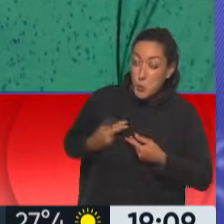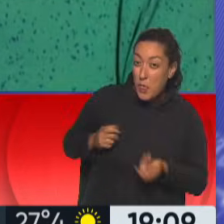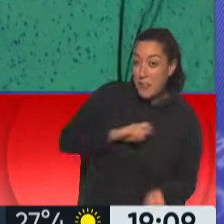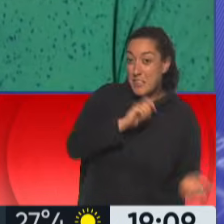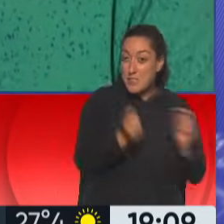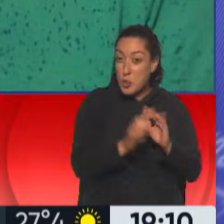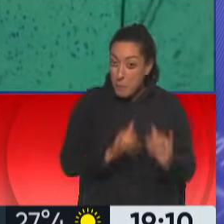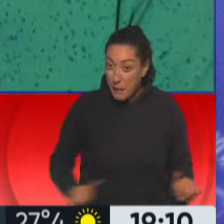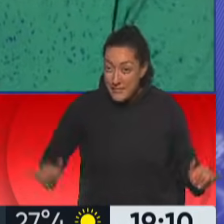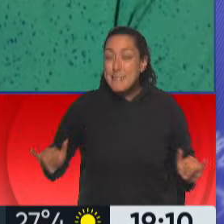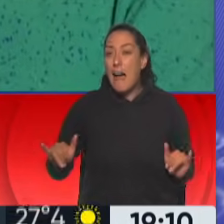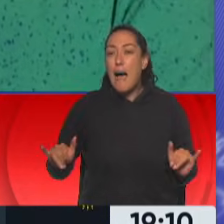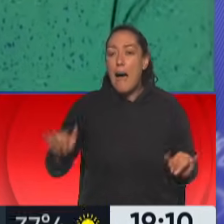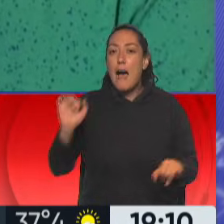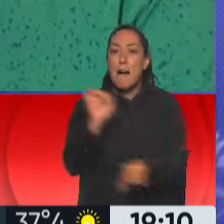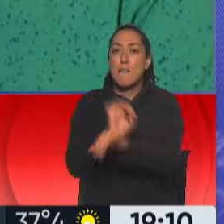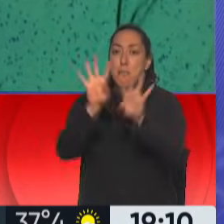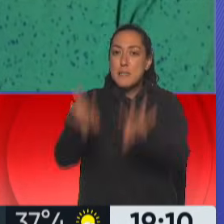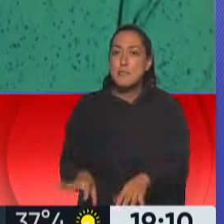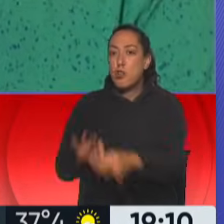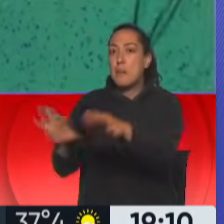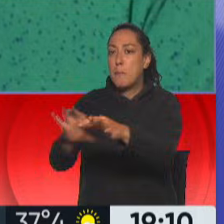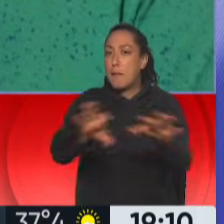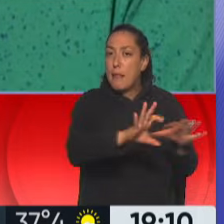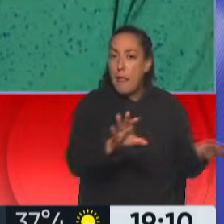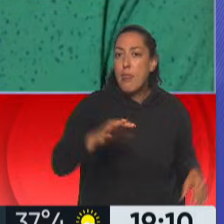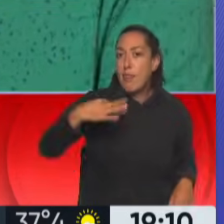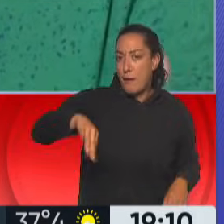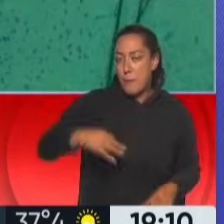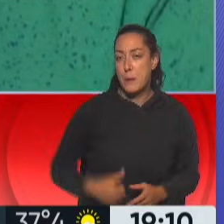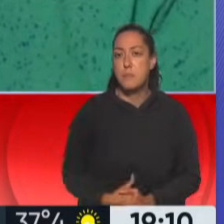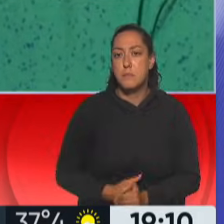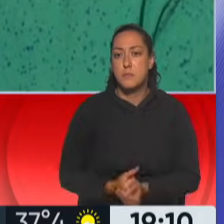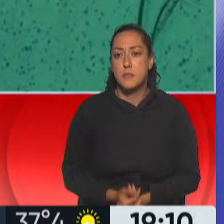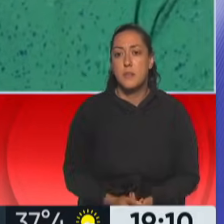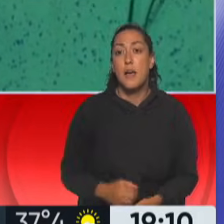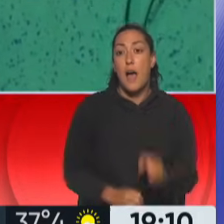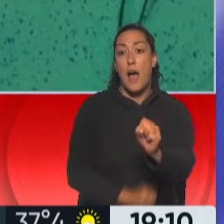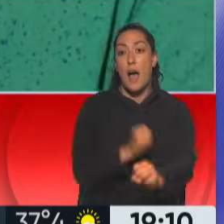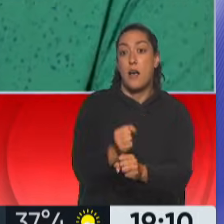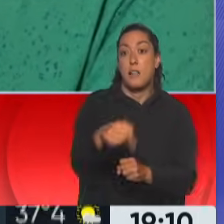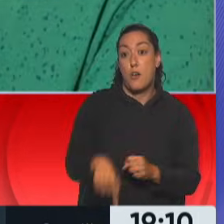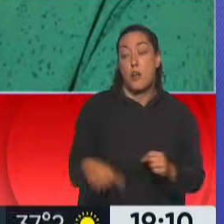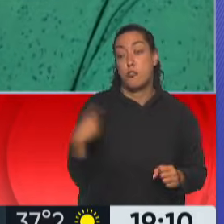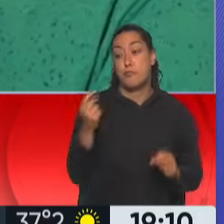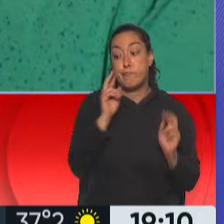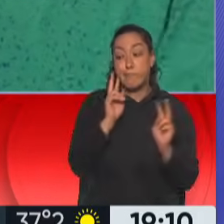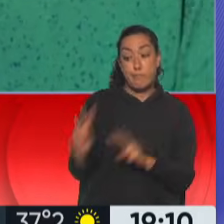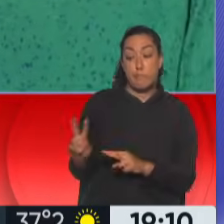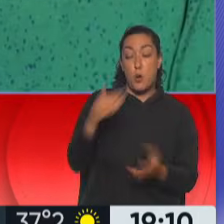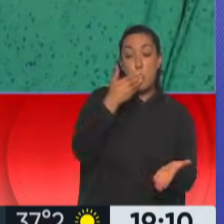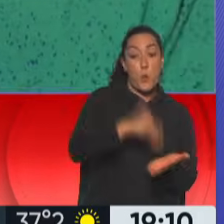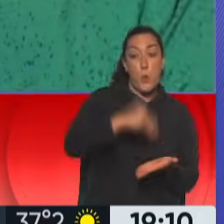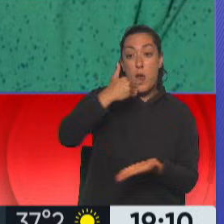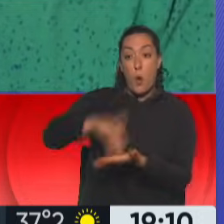transición, abrirle las puertas, porque aunque por lo que vimos hoy, se están juramentando